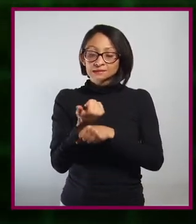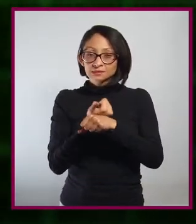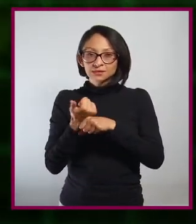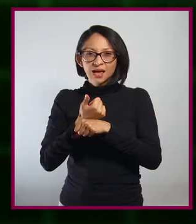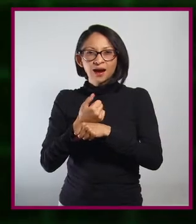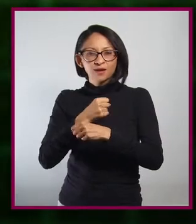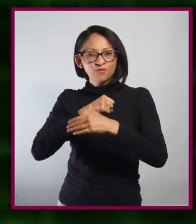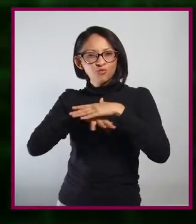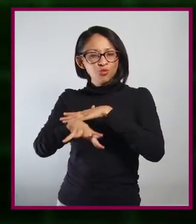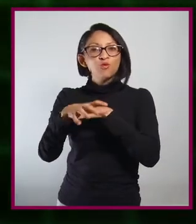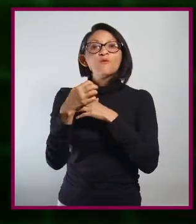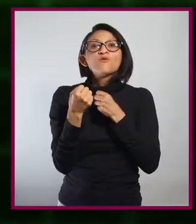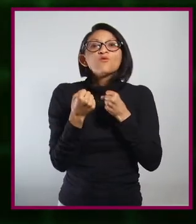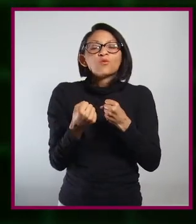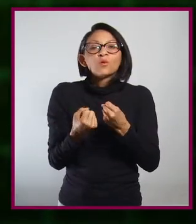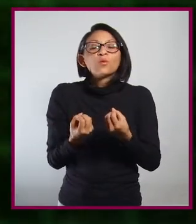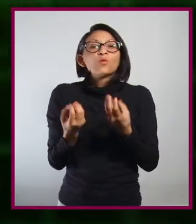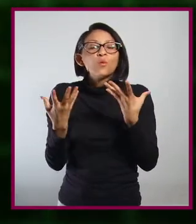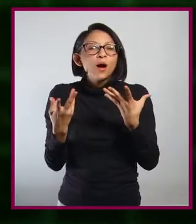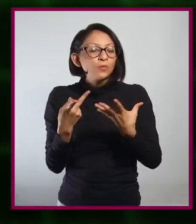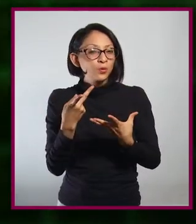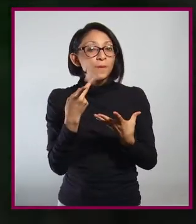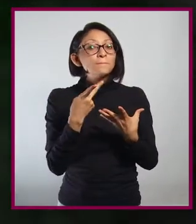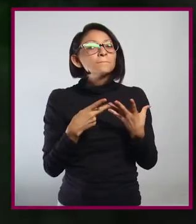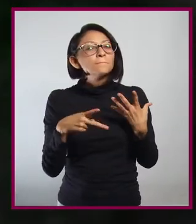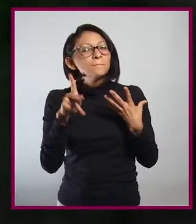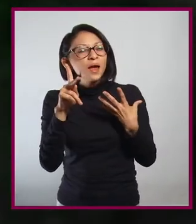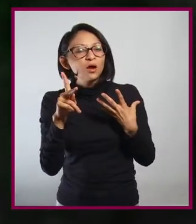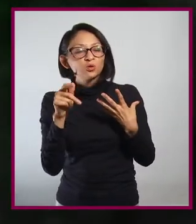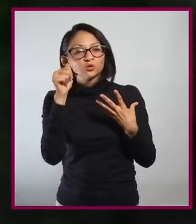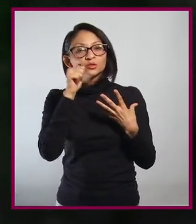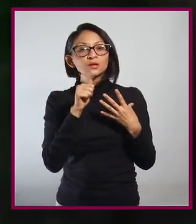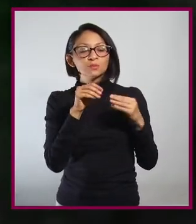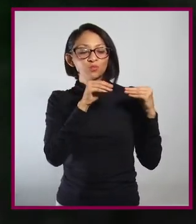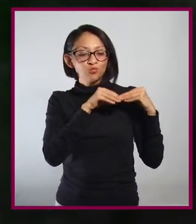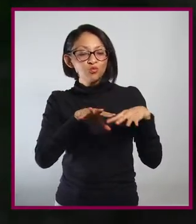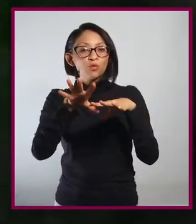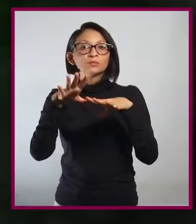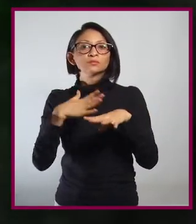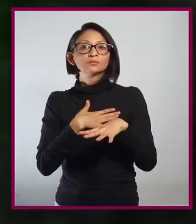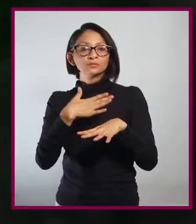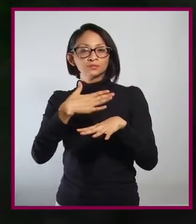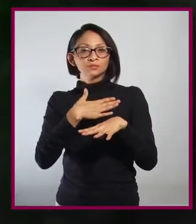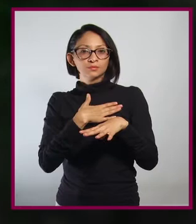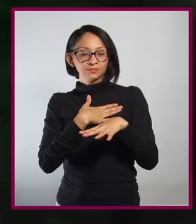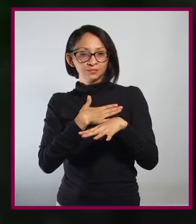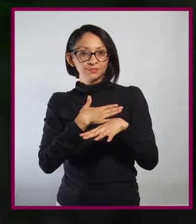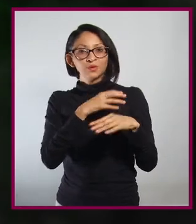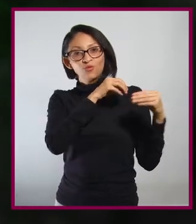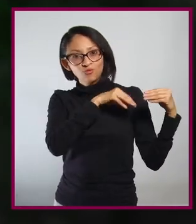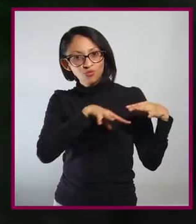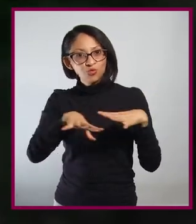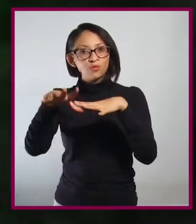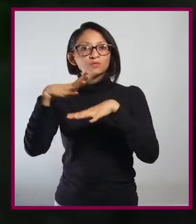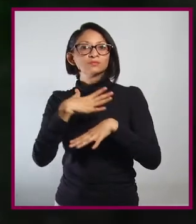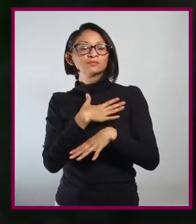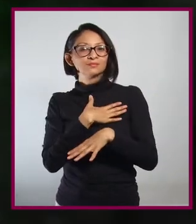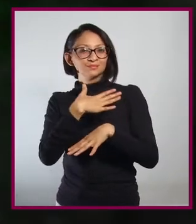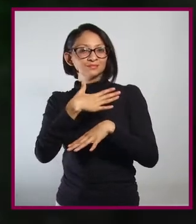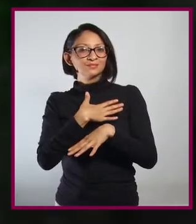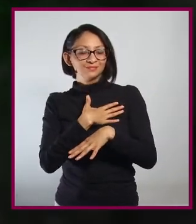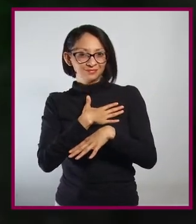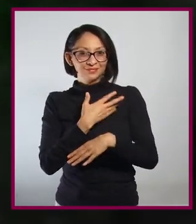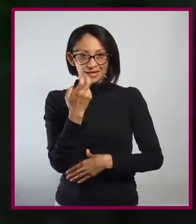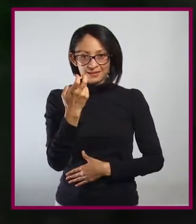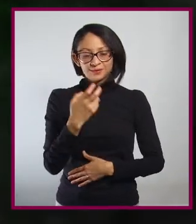ejerce la sangre sobre las paredes de las arterias, pero entre cada latido, es decir, después de que el